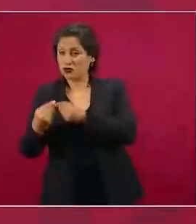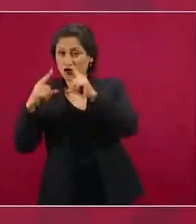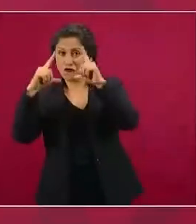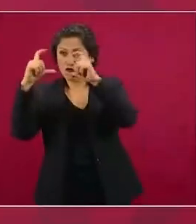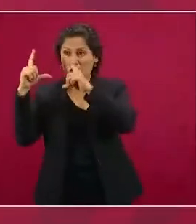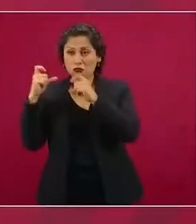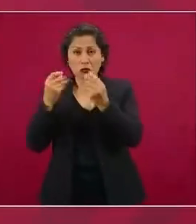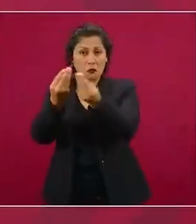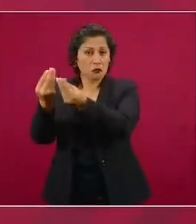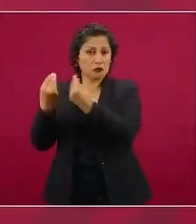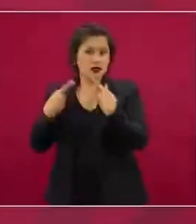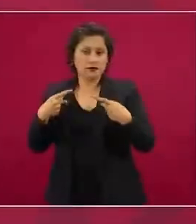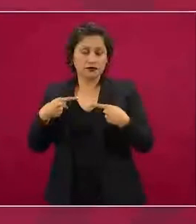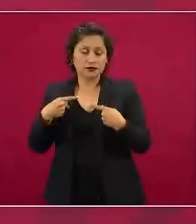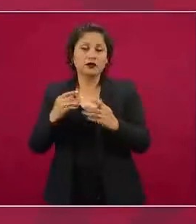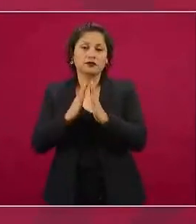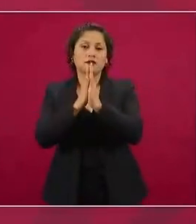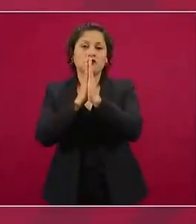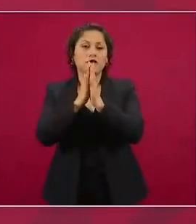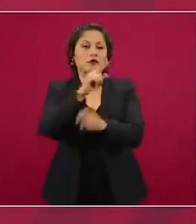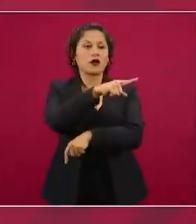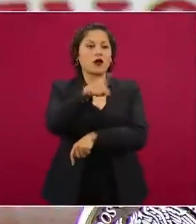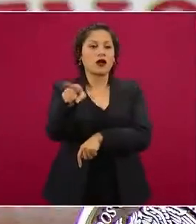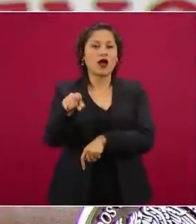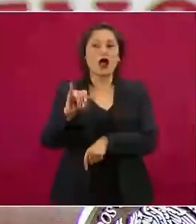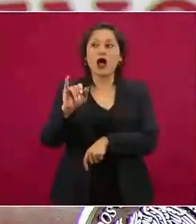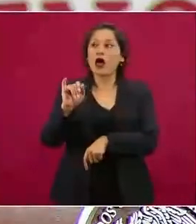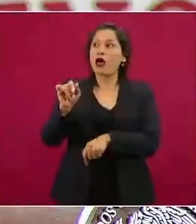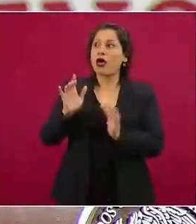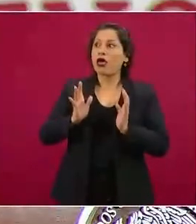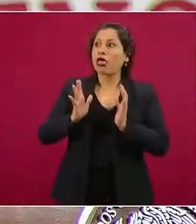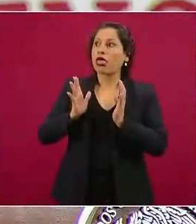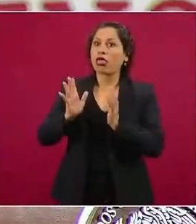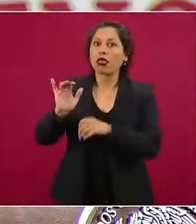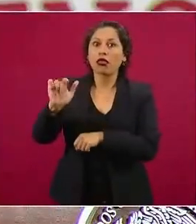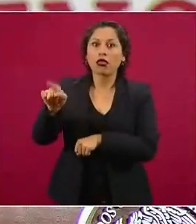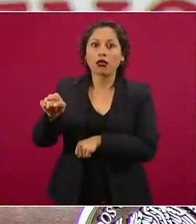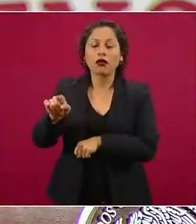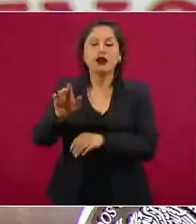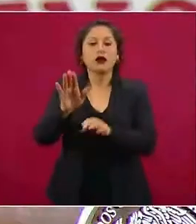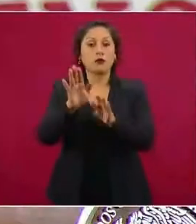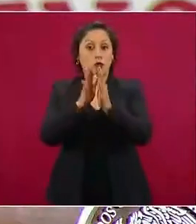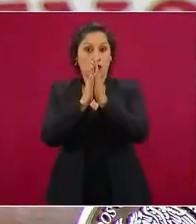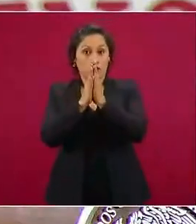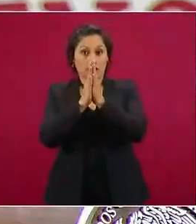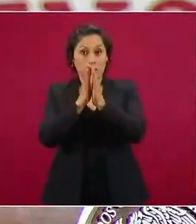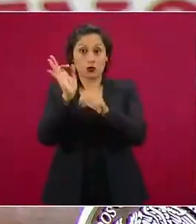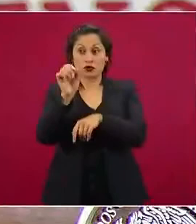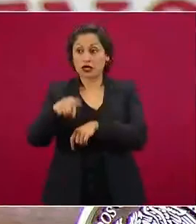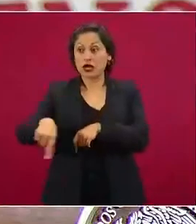Entonces, que no crean nada, y sobre todo si les piden dinero.